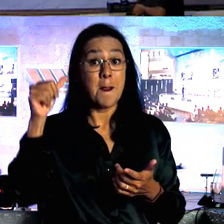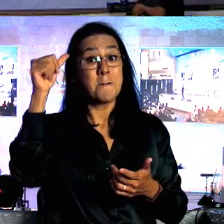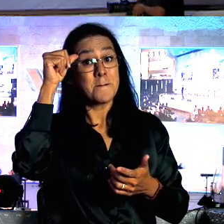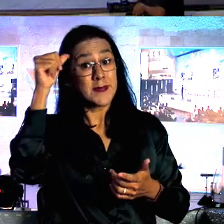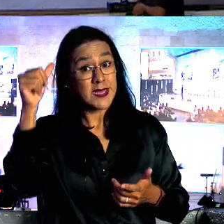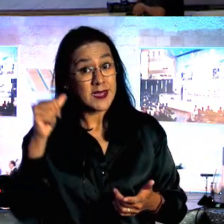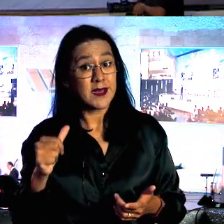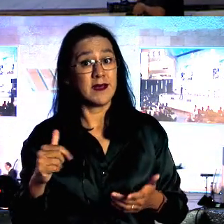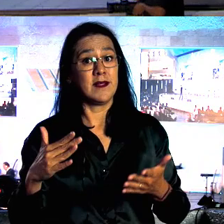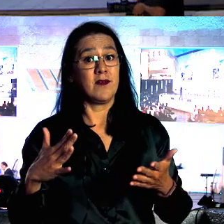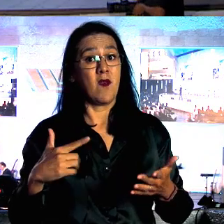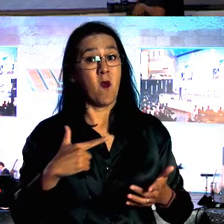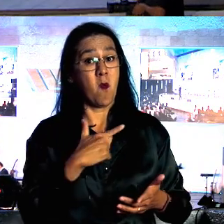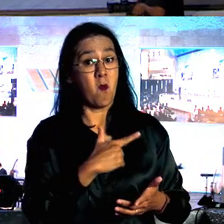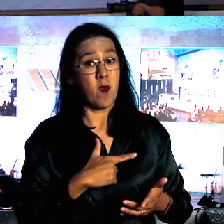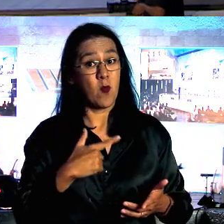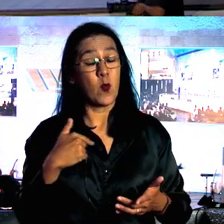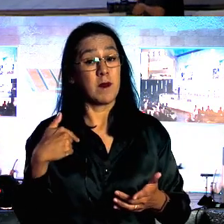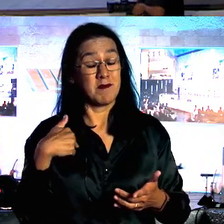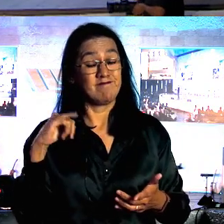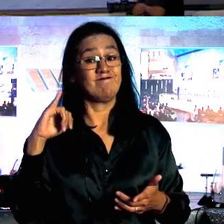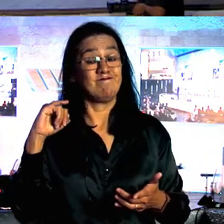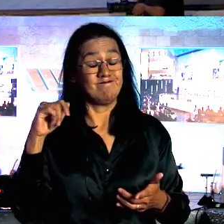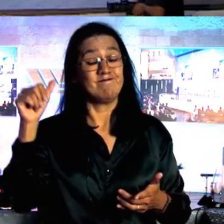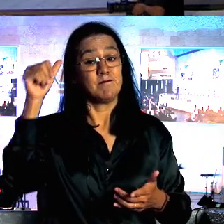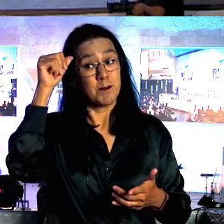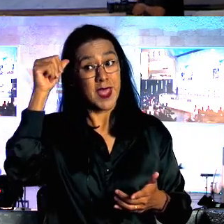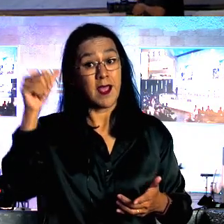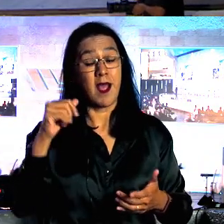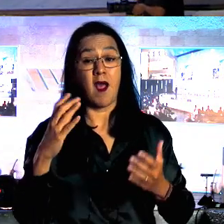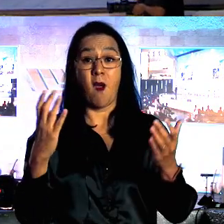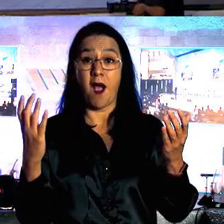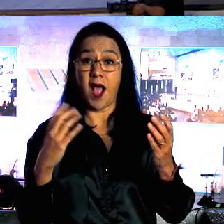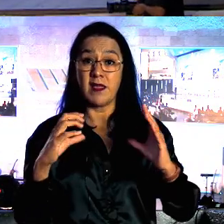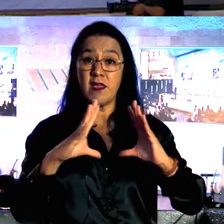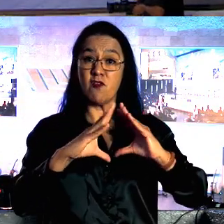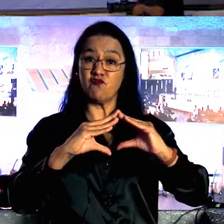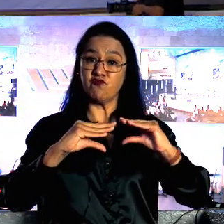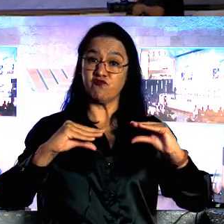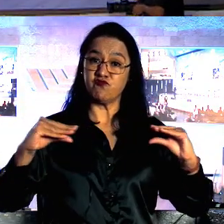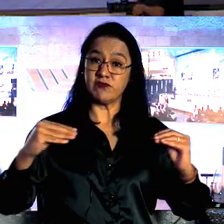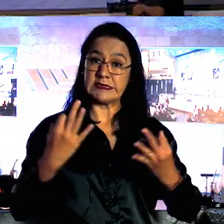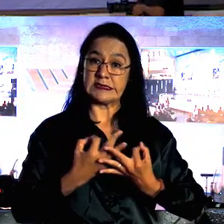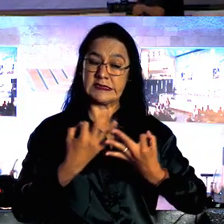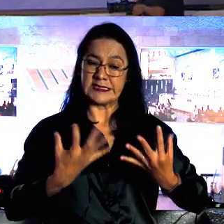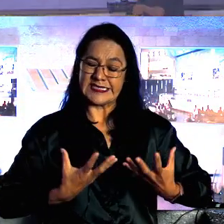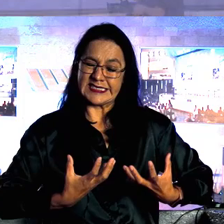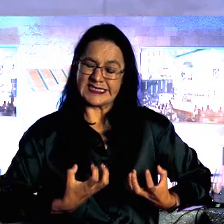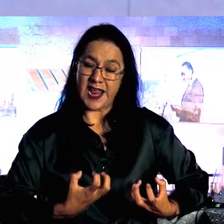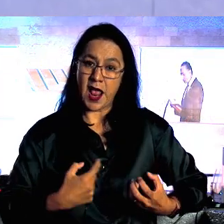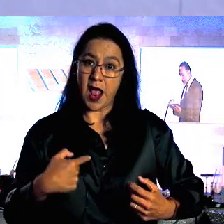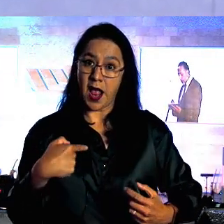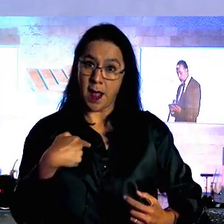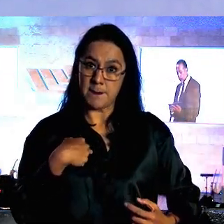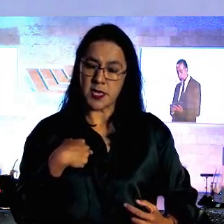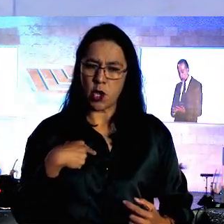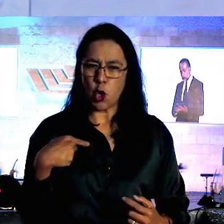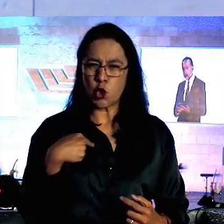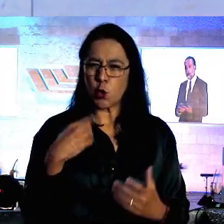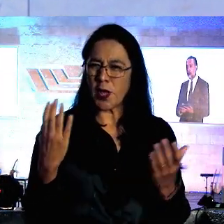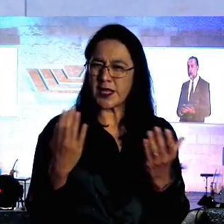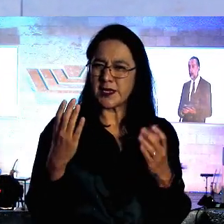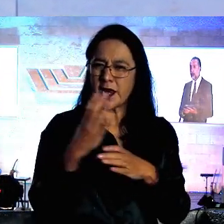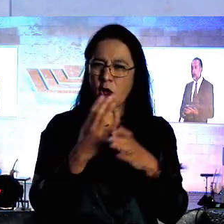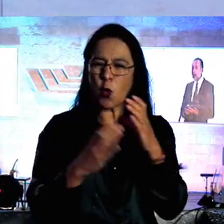que produce la sequía en nuestras vidas. El hacer las cosas mal, el olvidarnos de Dios,